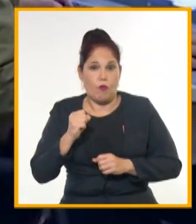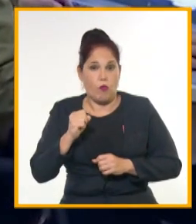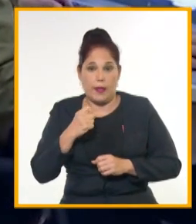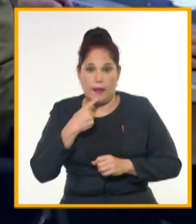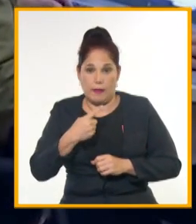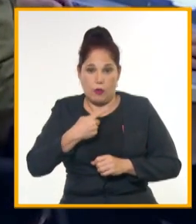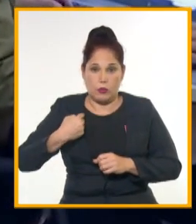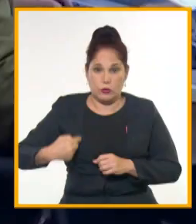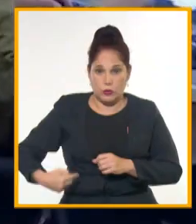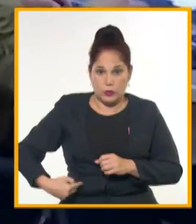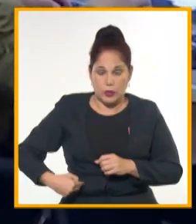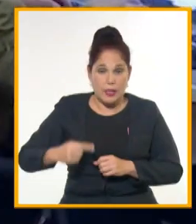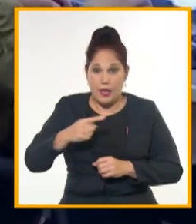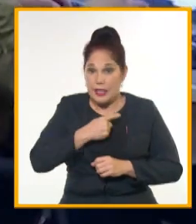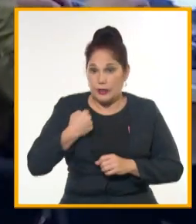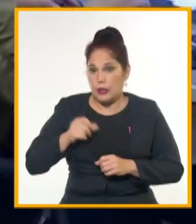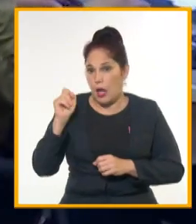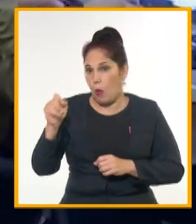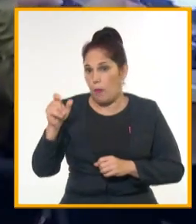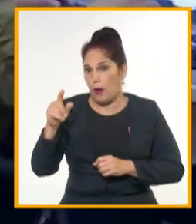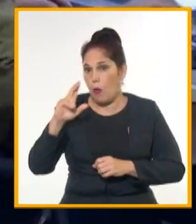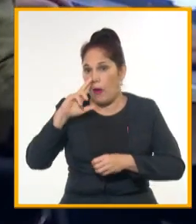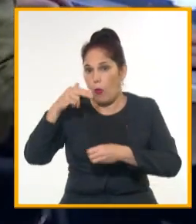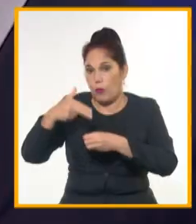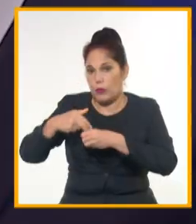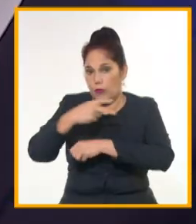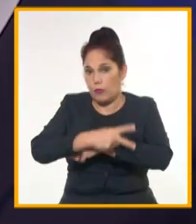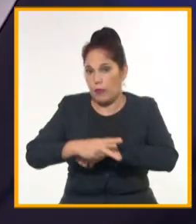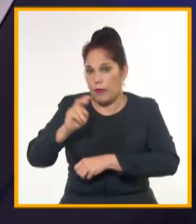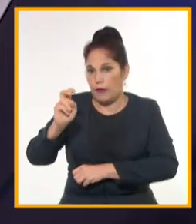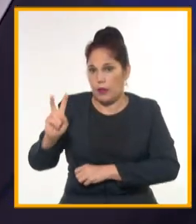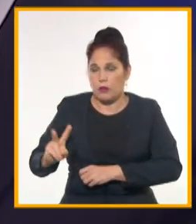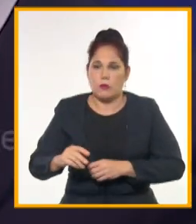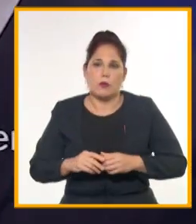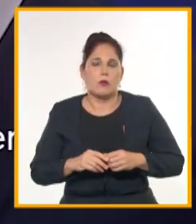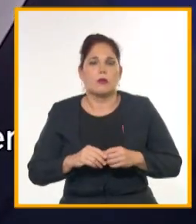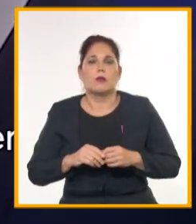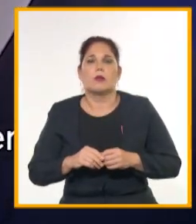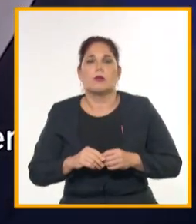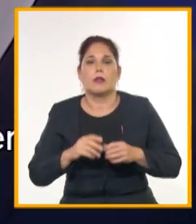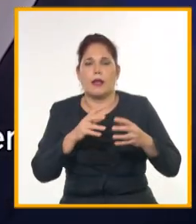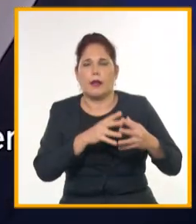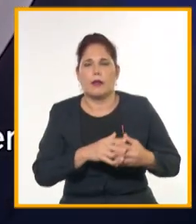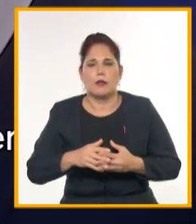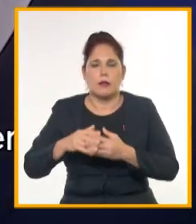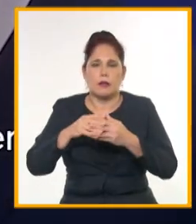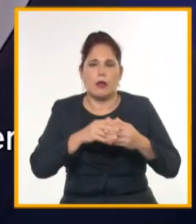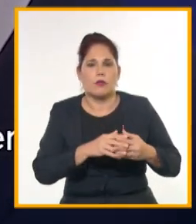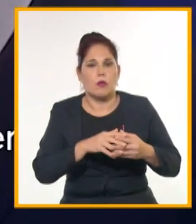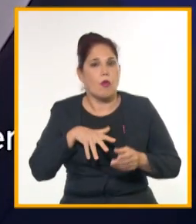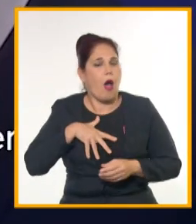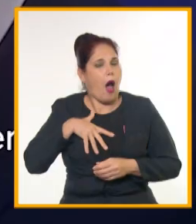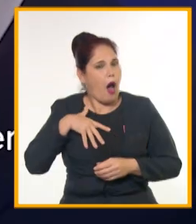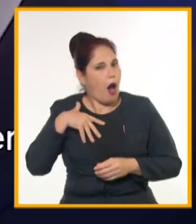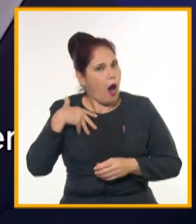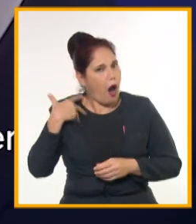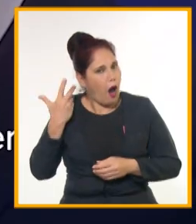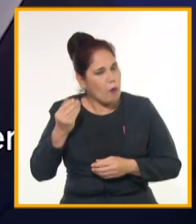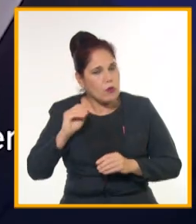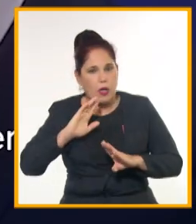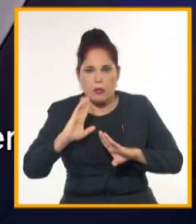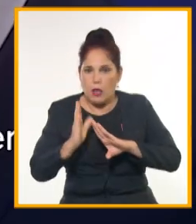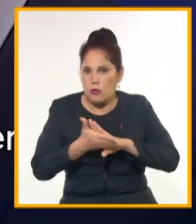es que China es el mayor comprador de petróleo venezolano. Estados Unidos abusa desde hace mucho tiempo de las